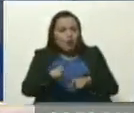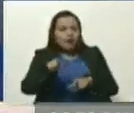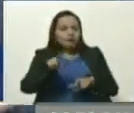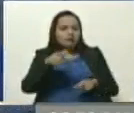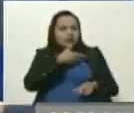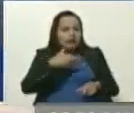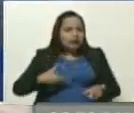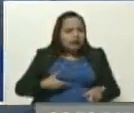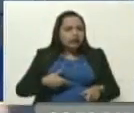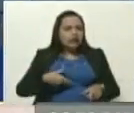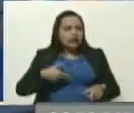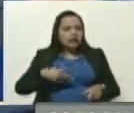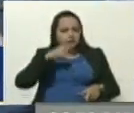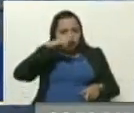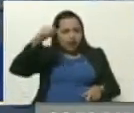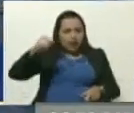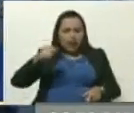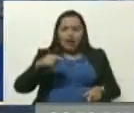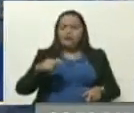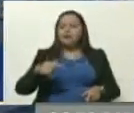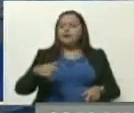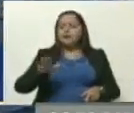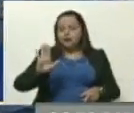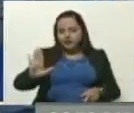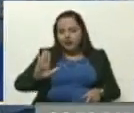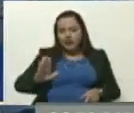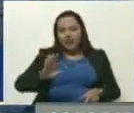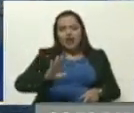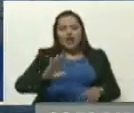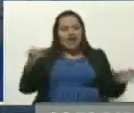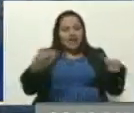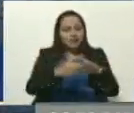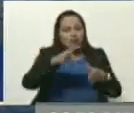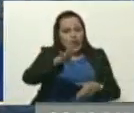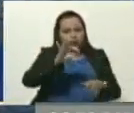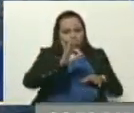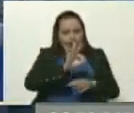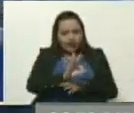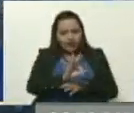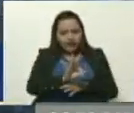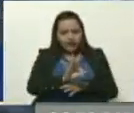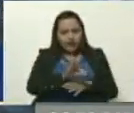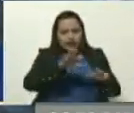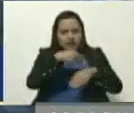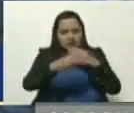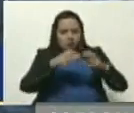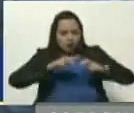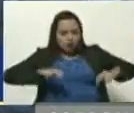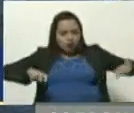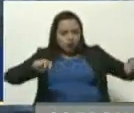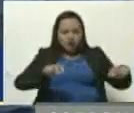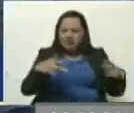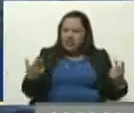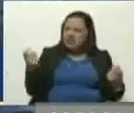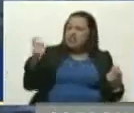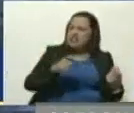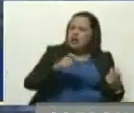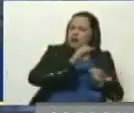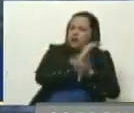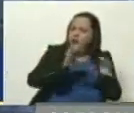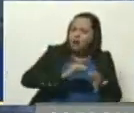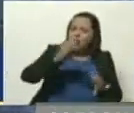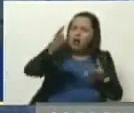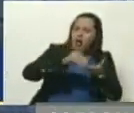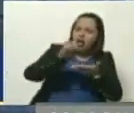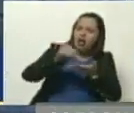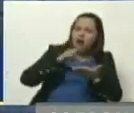y, bueno, en el equipo de 4F nos sentamos, bueno, ¿qué hacemos para precisamente conseguir formatos que nos ayuden a que